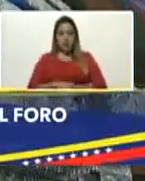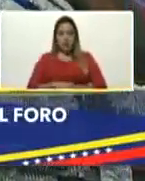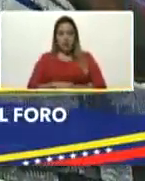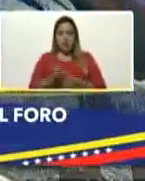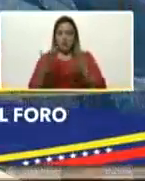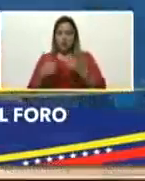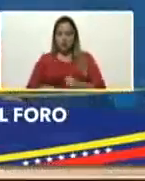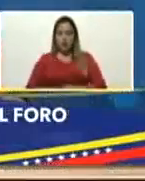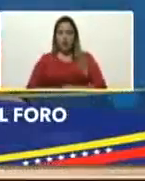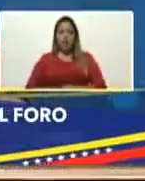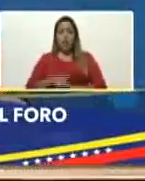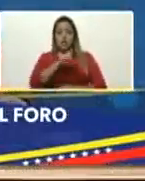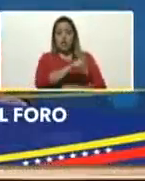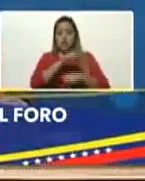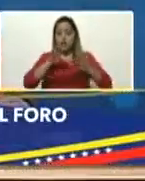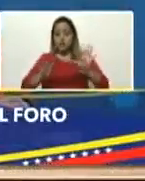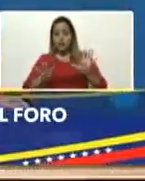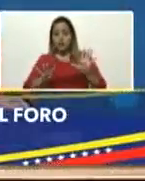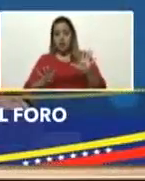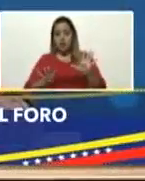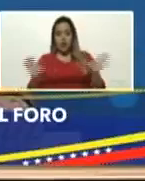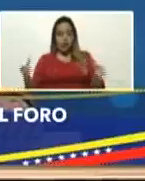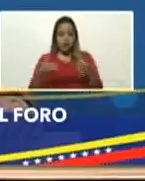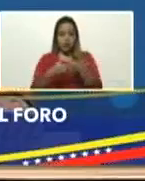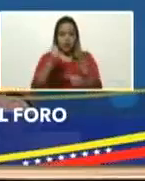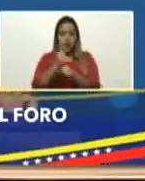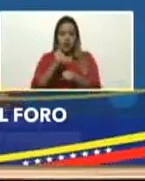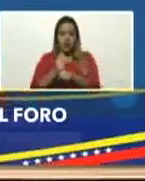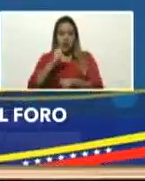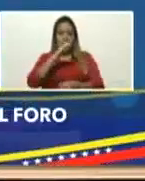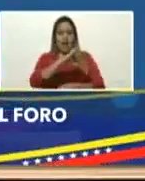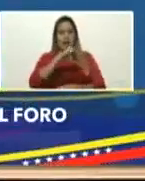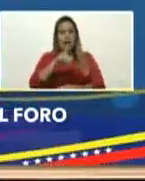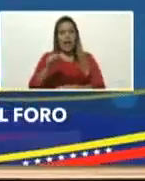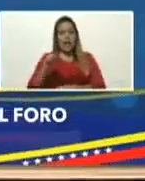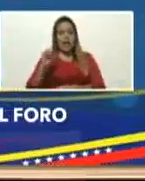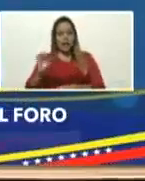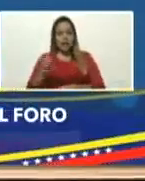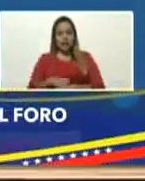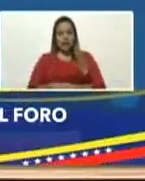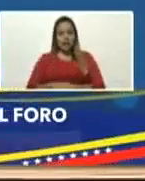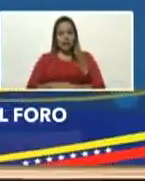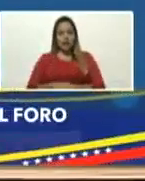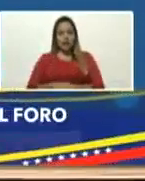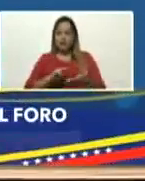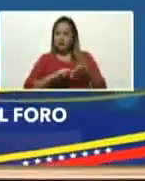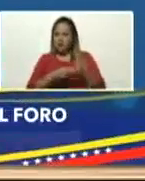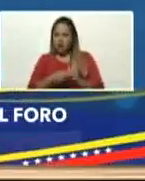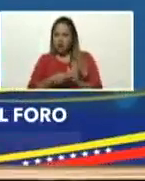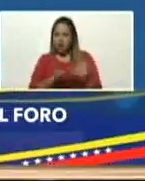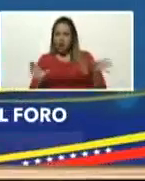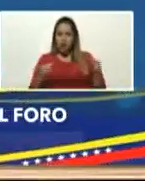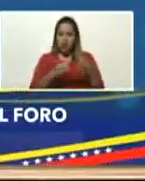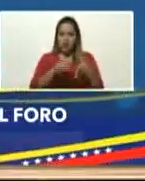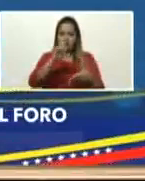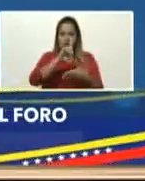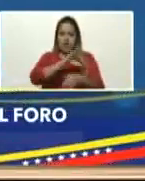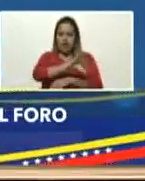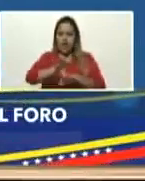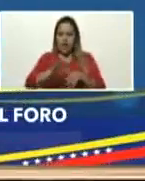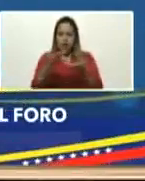19ª sesión de la CLAE, del Congreso Latinoamericano y Caribeño de Estudiantes. Esta va a ser